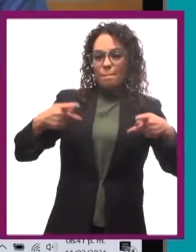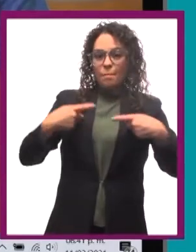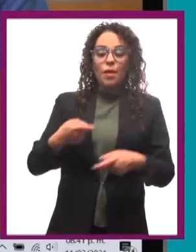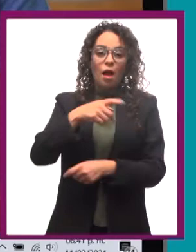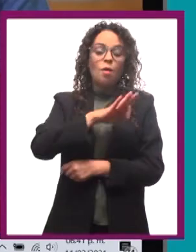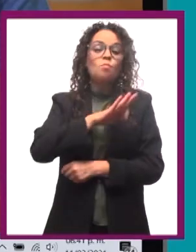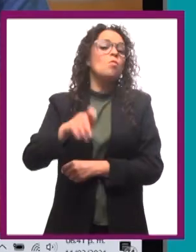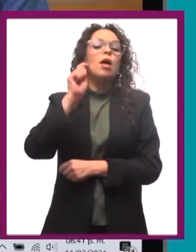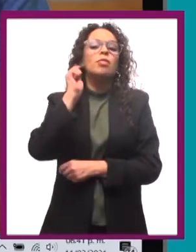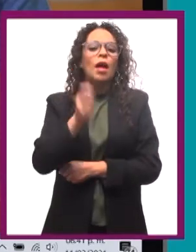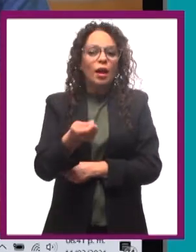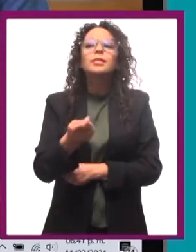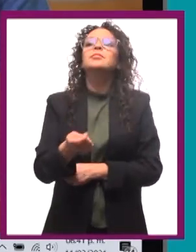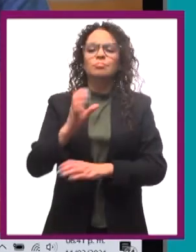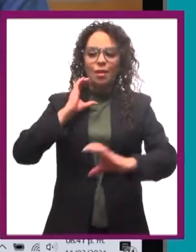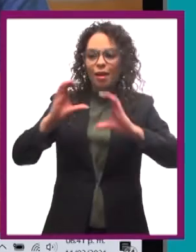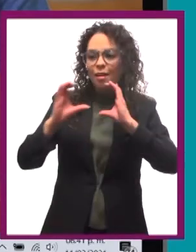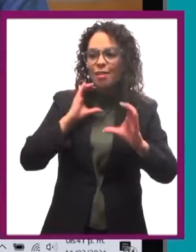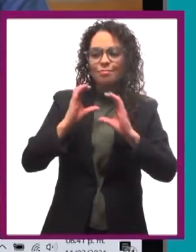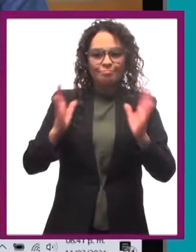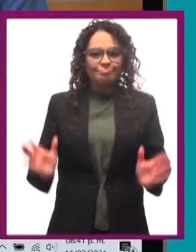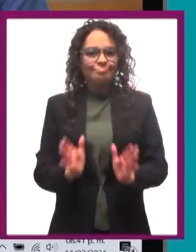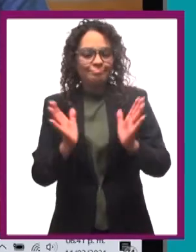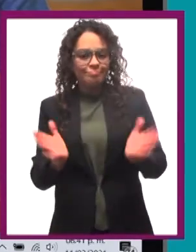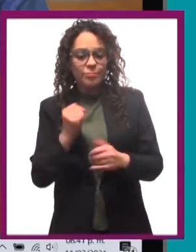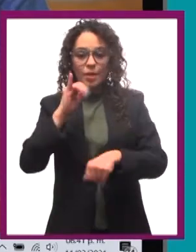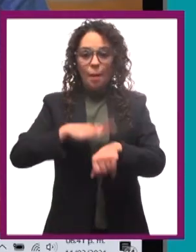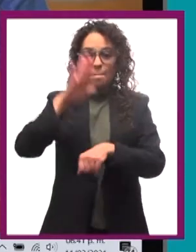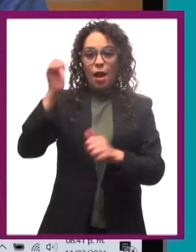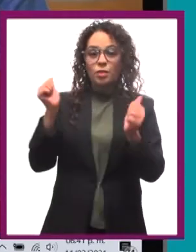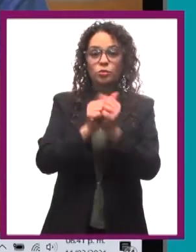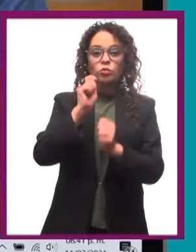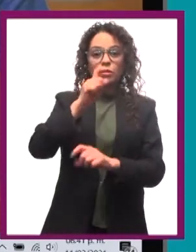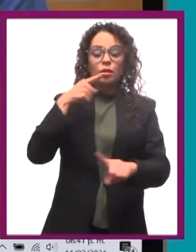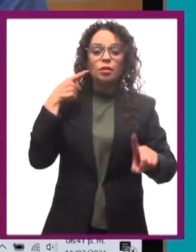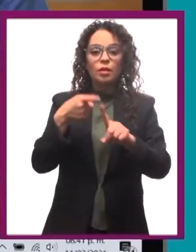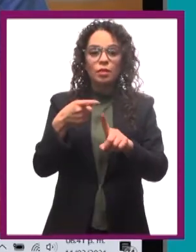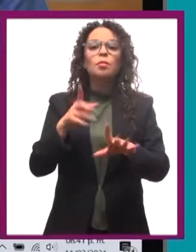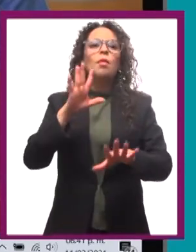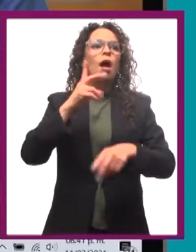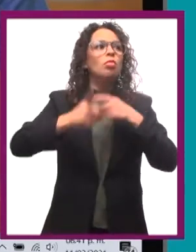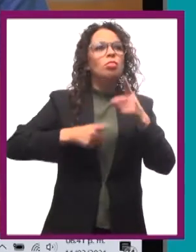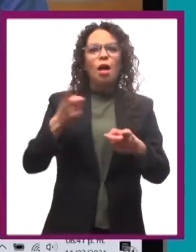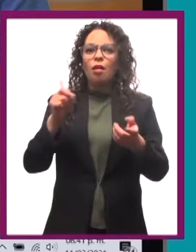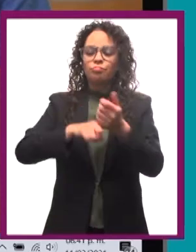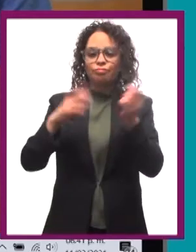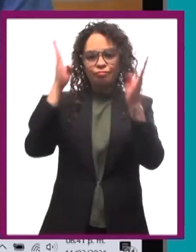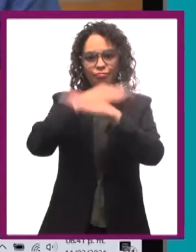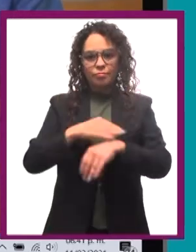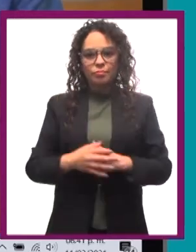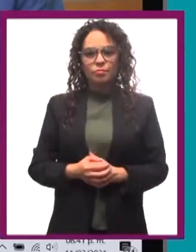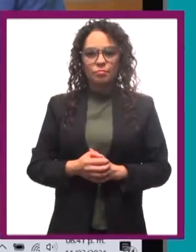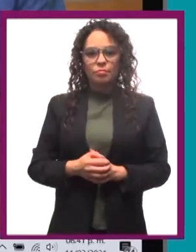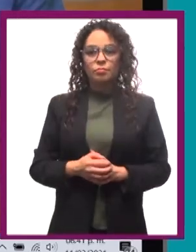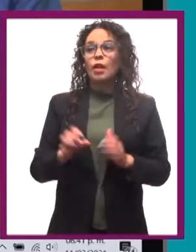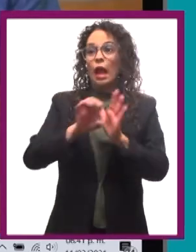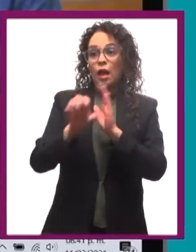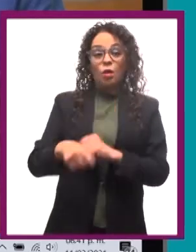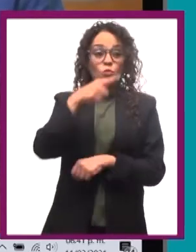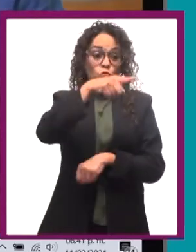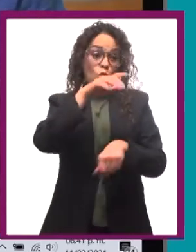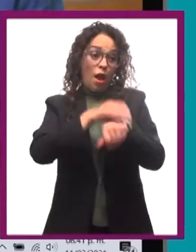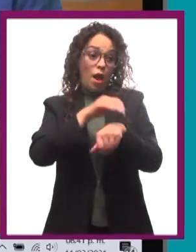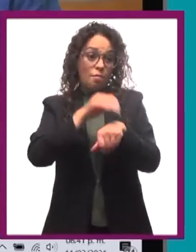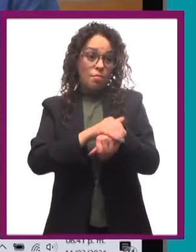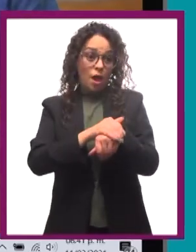y colabora a construir procesos de comunicación, casi siempre con un componente efectivo. Ajá,